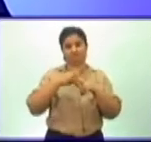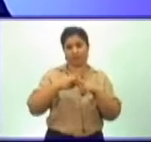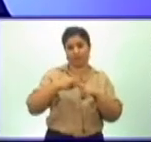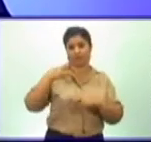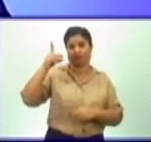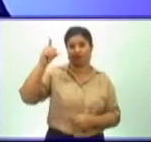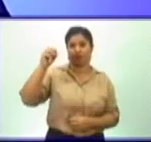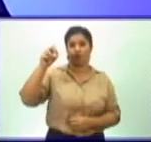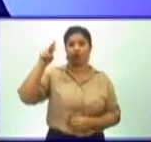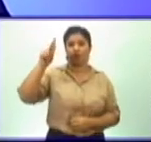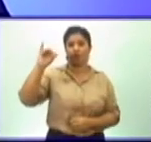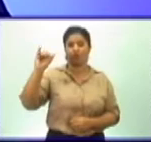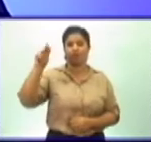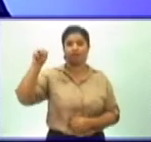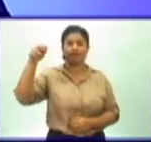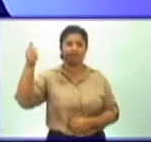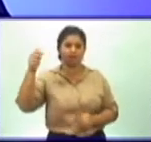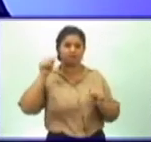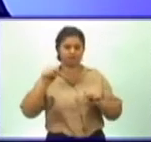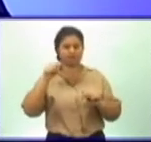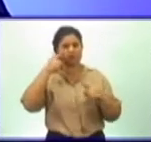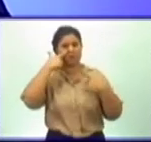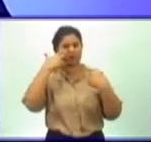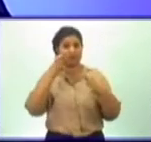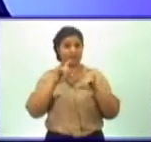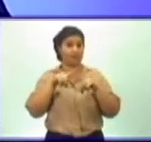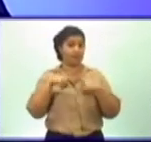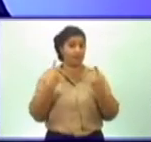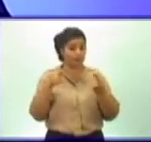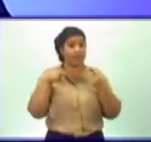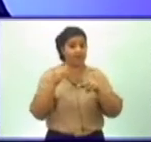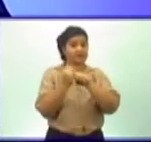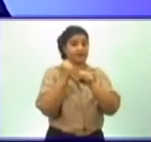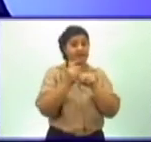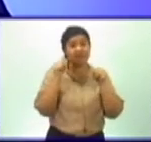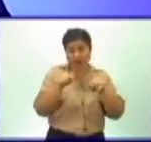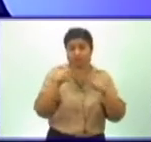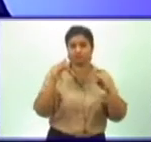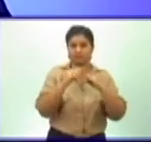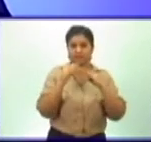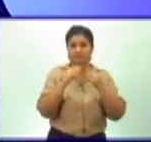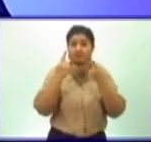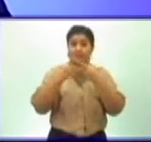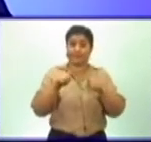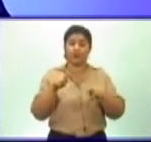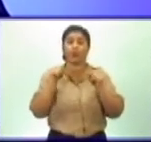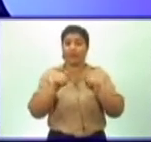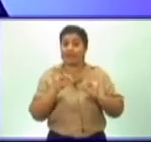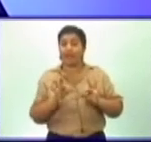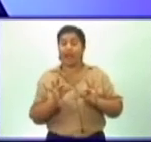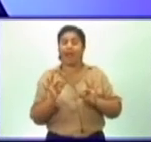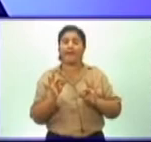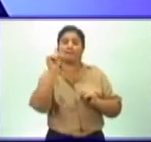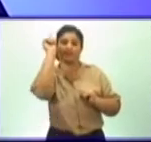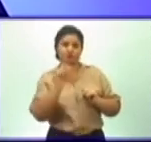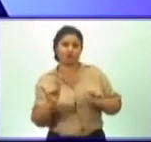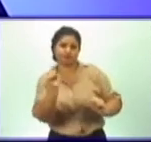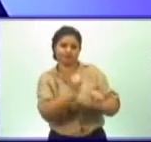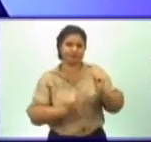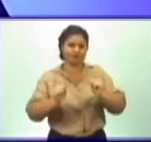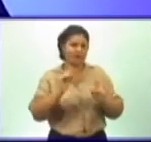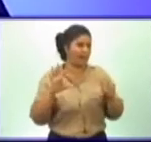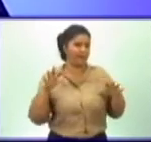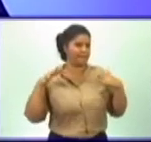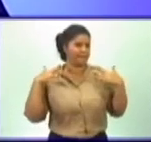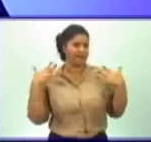criada, se convierte en la figura ideal para desenmascarar a Tartufo. Y tiene algo muy importante,